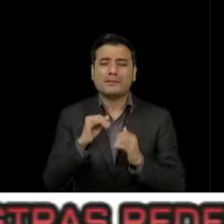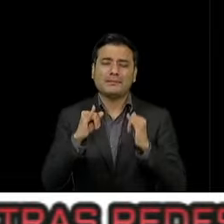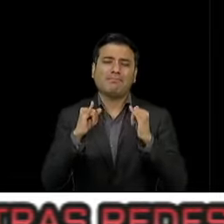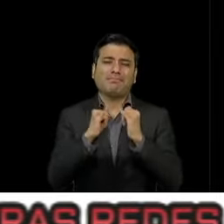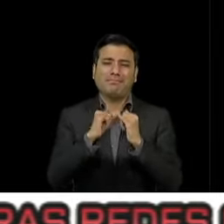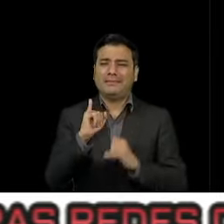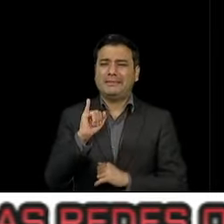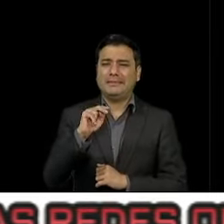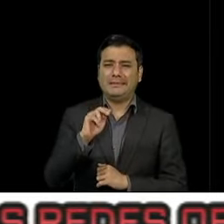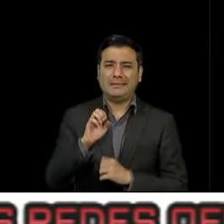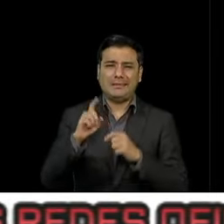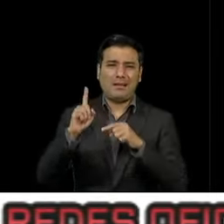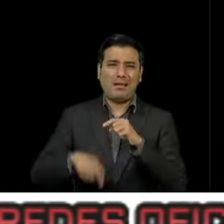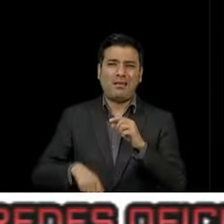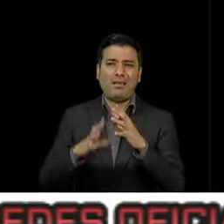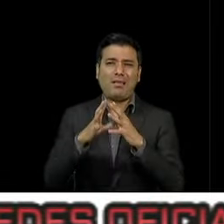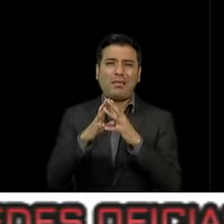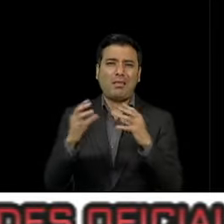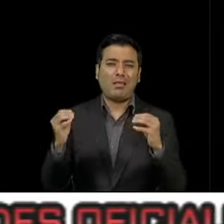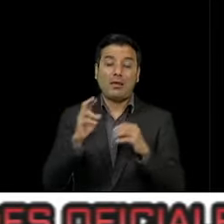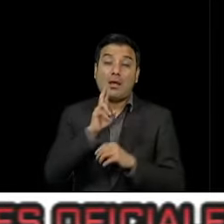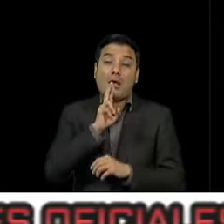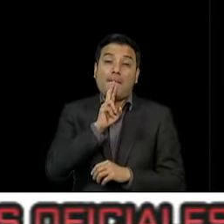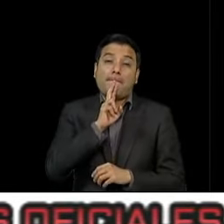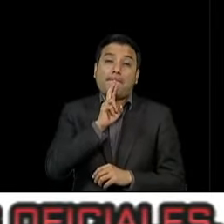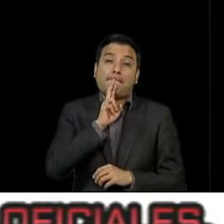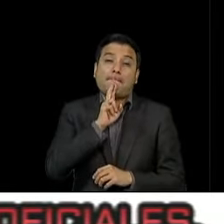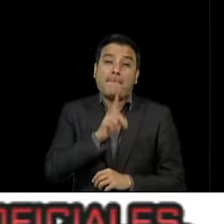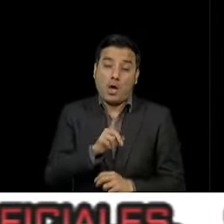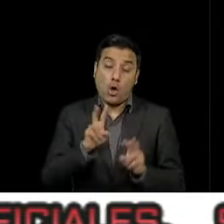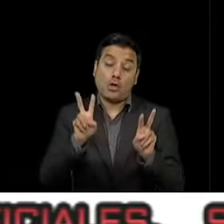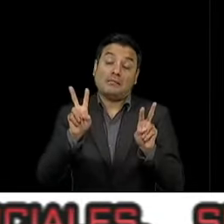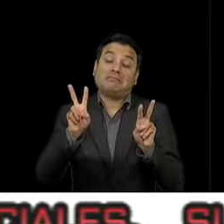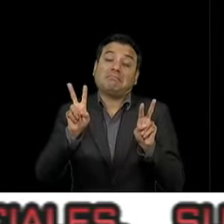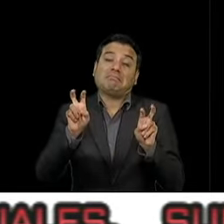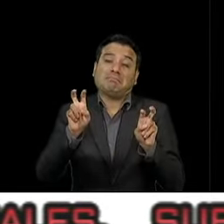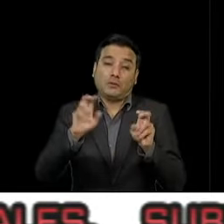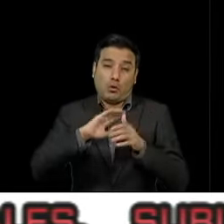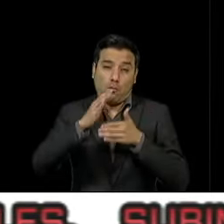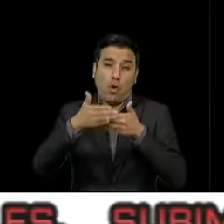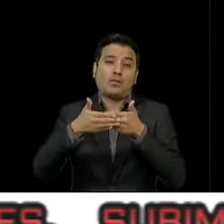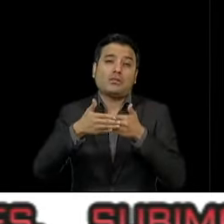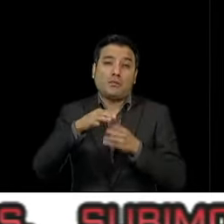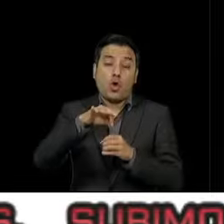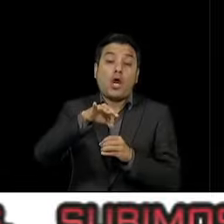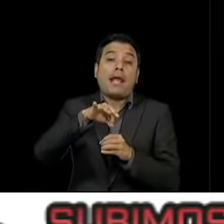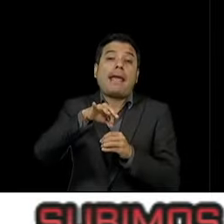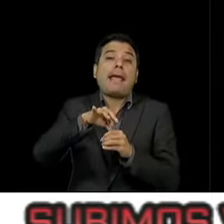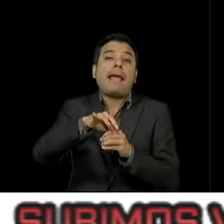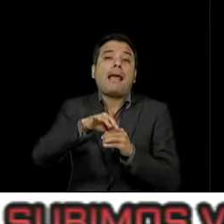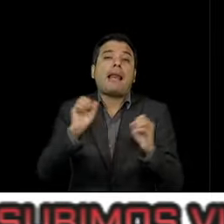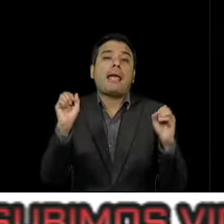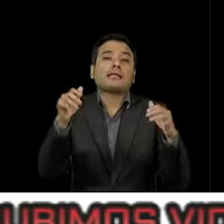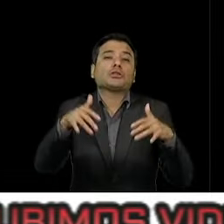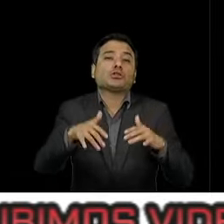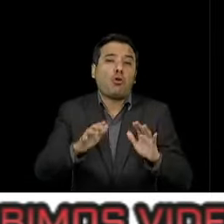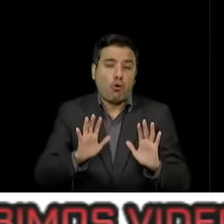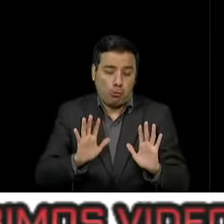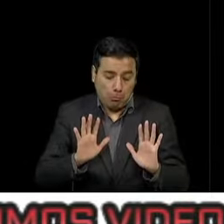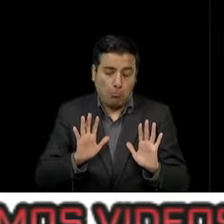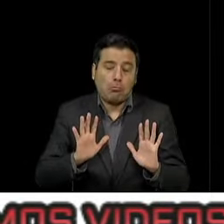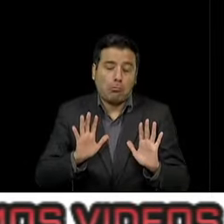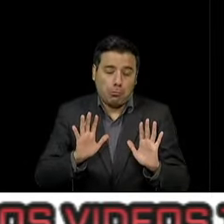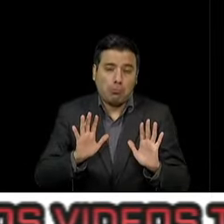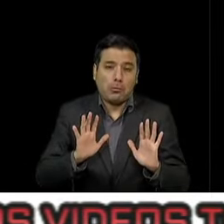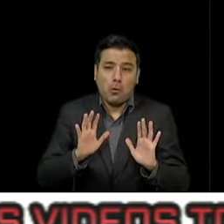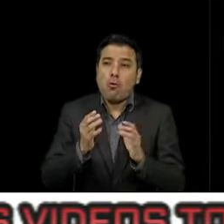Nacional Electoral para que a través de una elección democrática se elijan a las y los